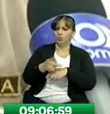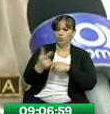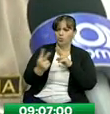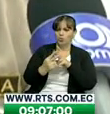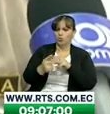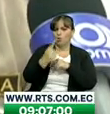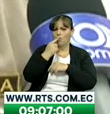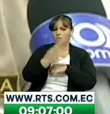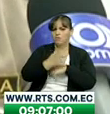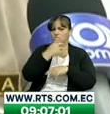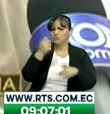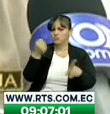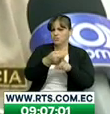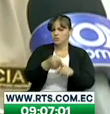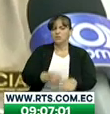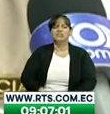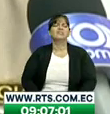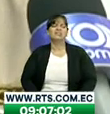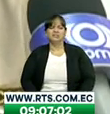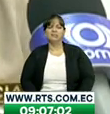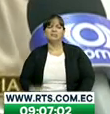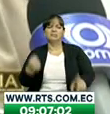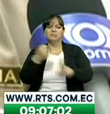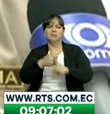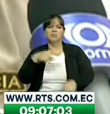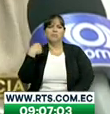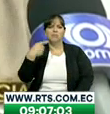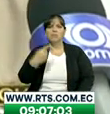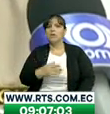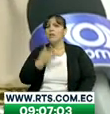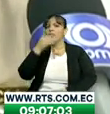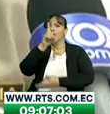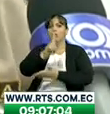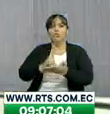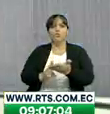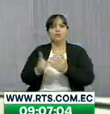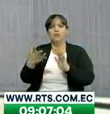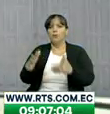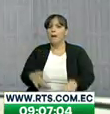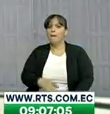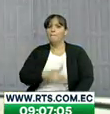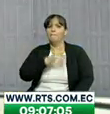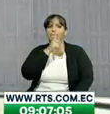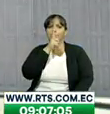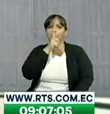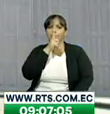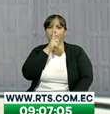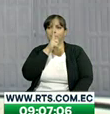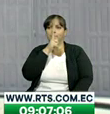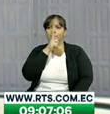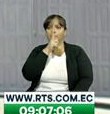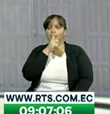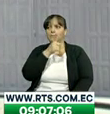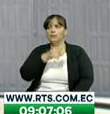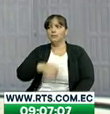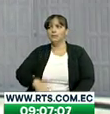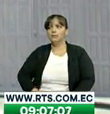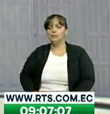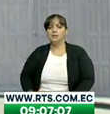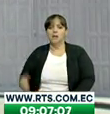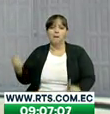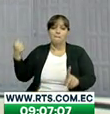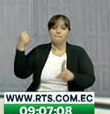a su pareja no existió una alerta no existió una previa denuncia la compañera sentimental del difunto cuando era